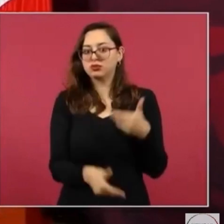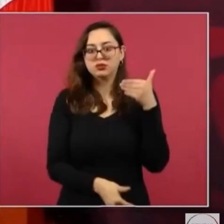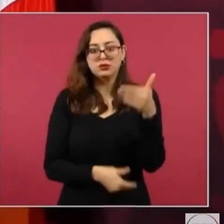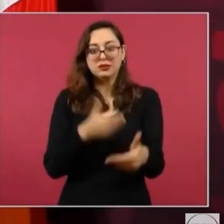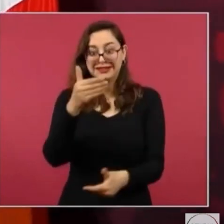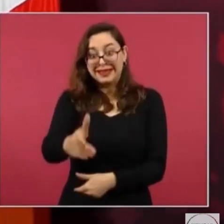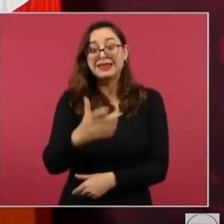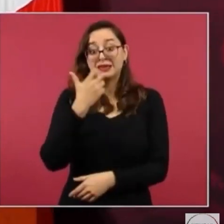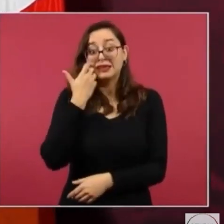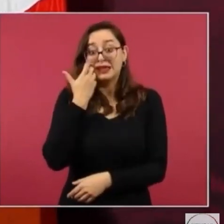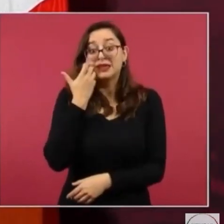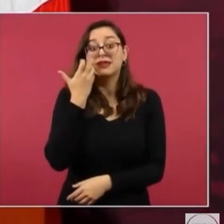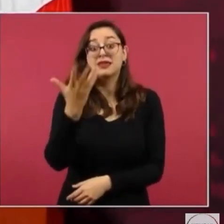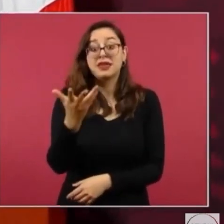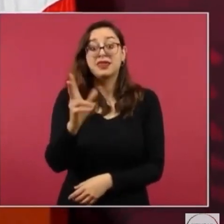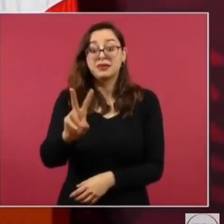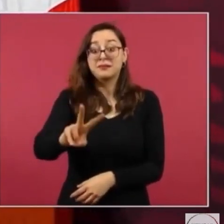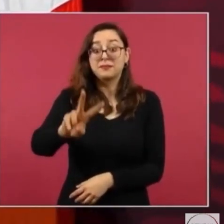pero